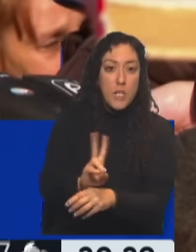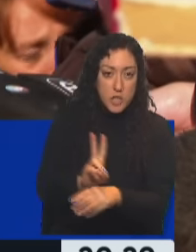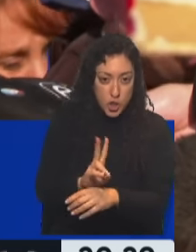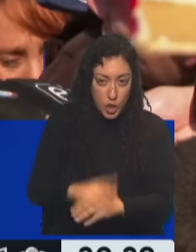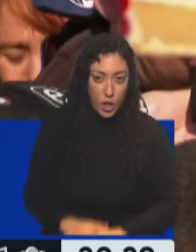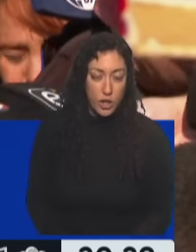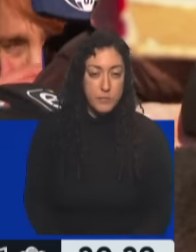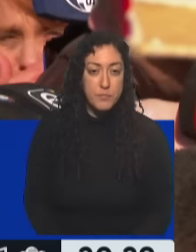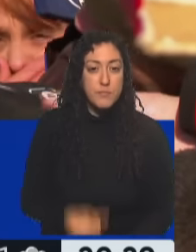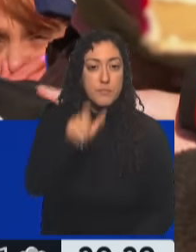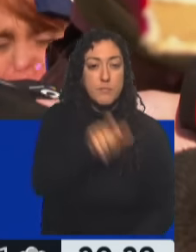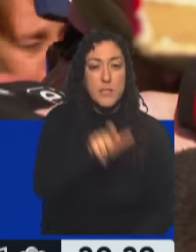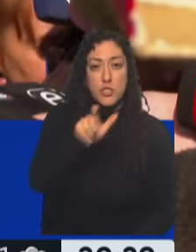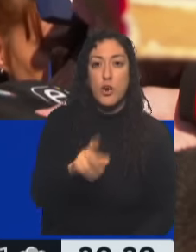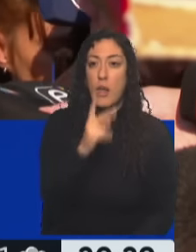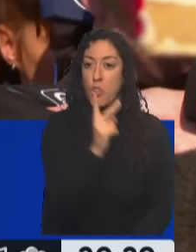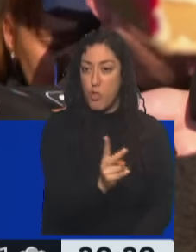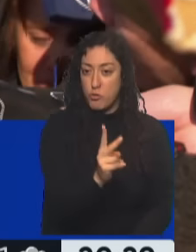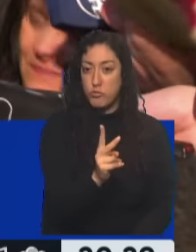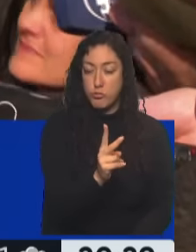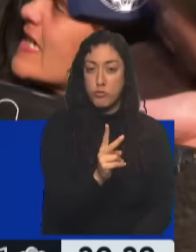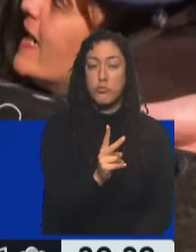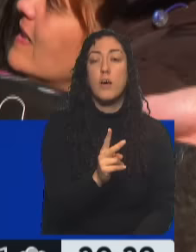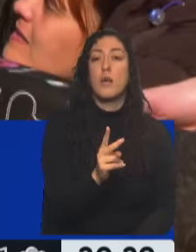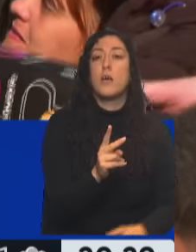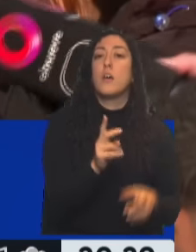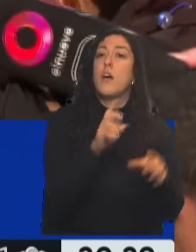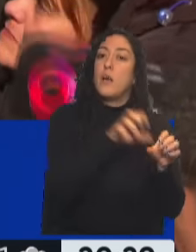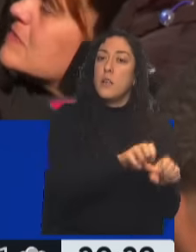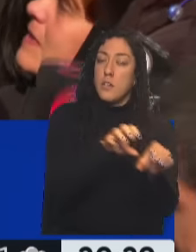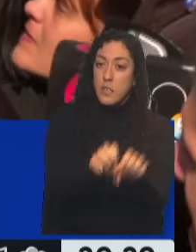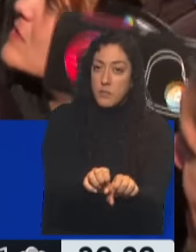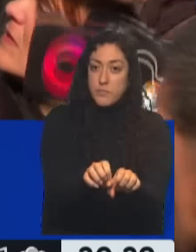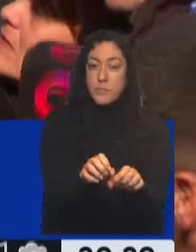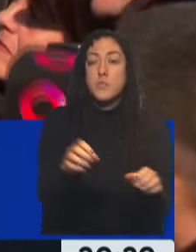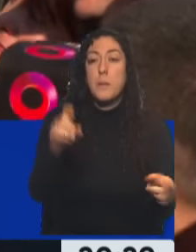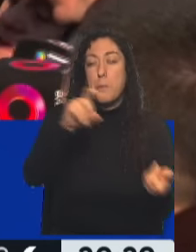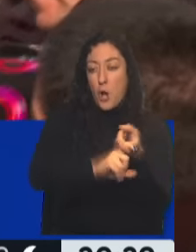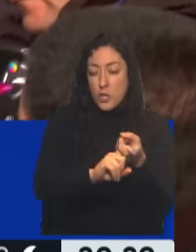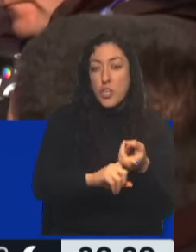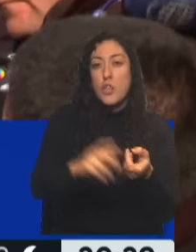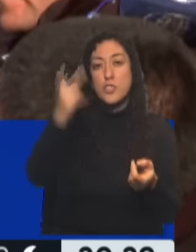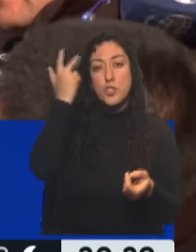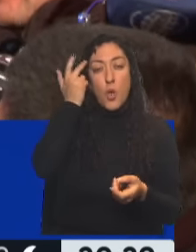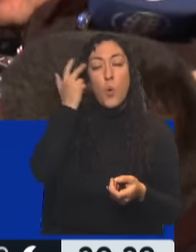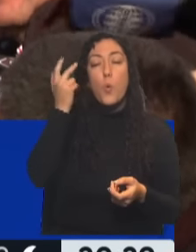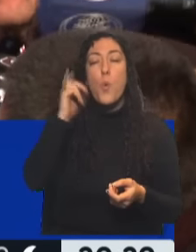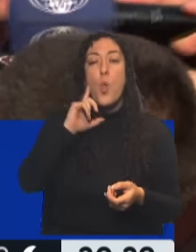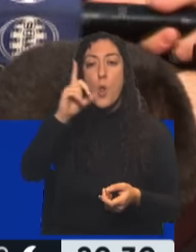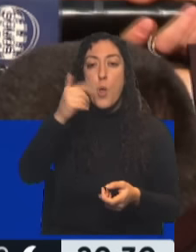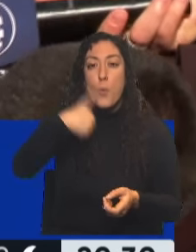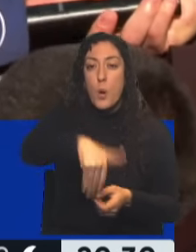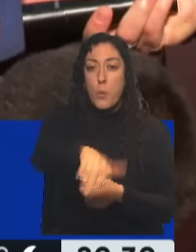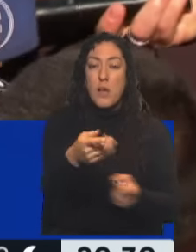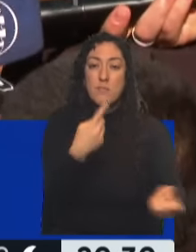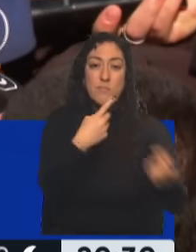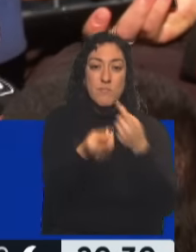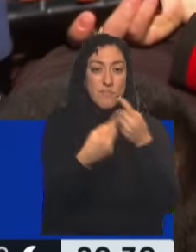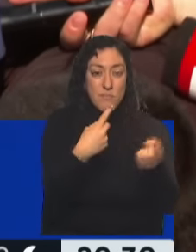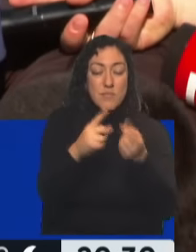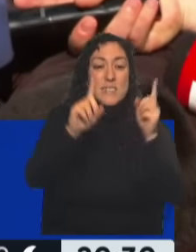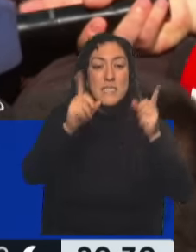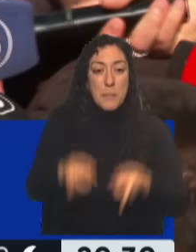de los detenidos, Victoria Cayaba y su marido Carlos Pérez, serán indagados este jueves 18 de julio ante la justicia. Y además está previsto que